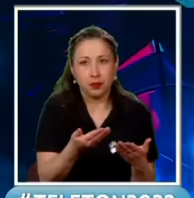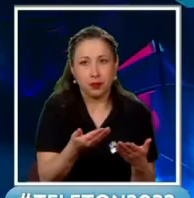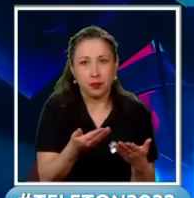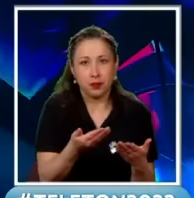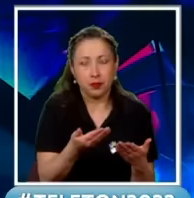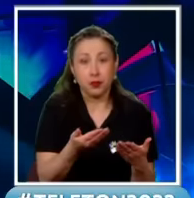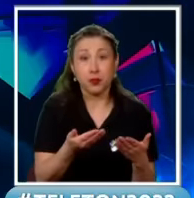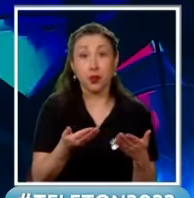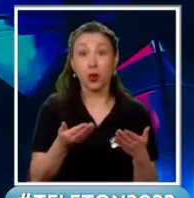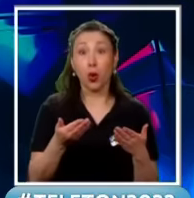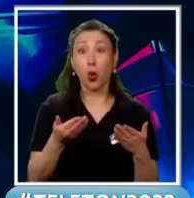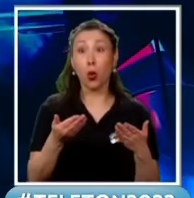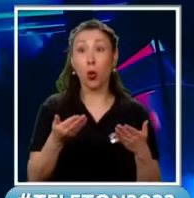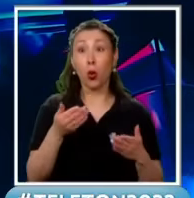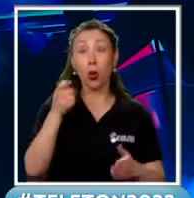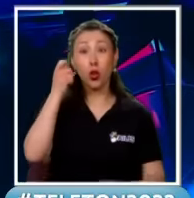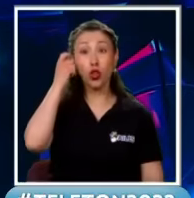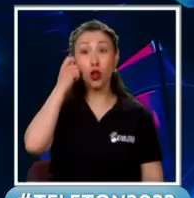Don Francisco.